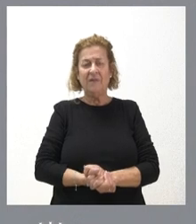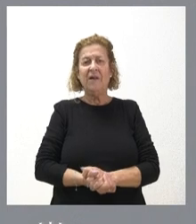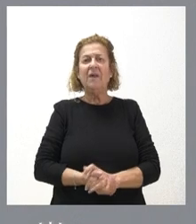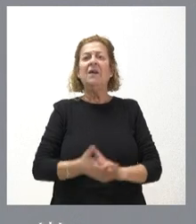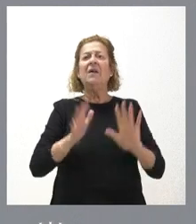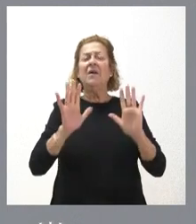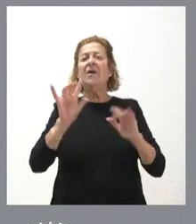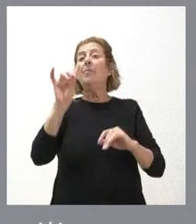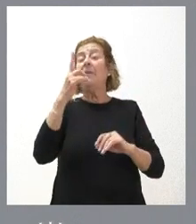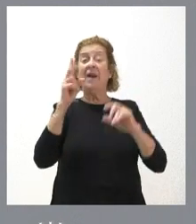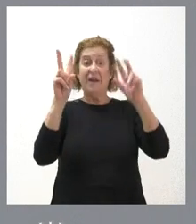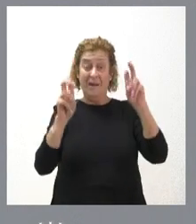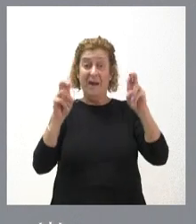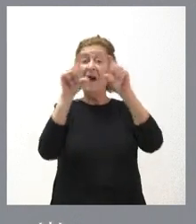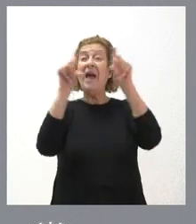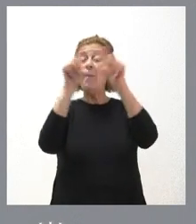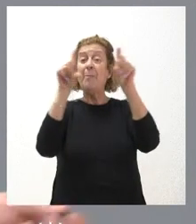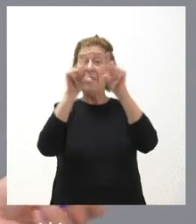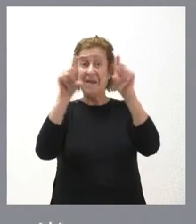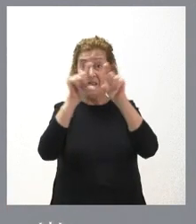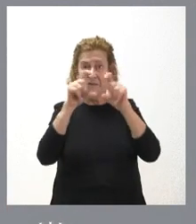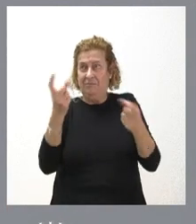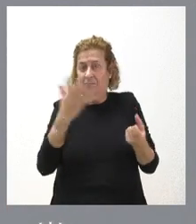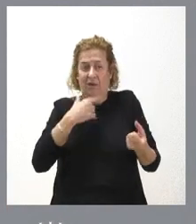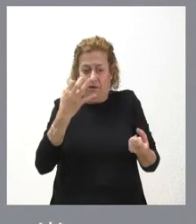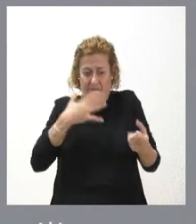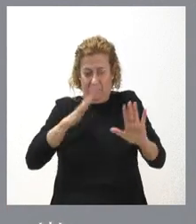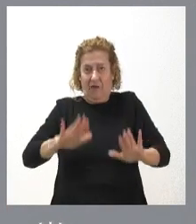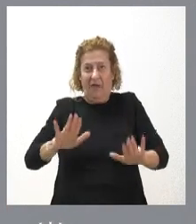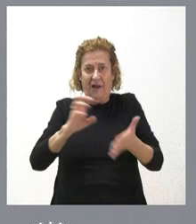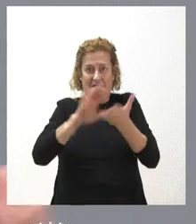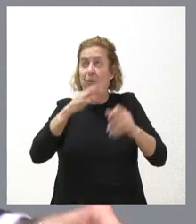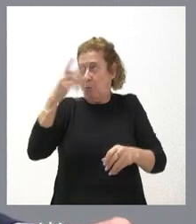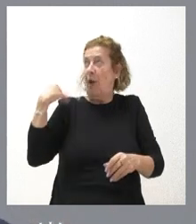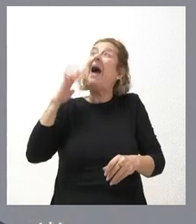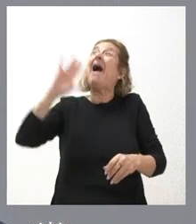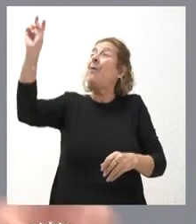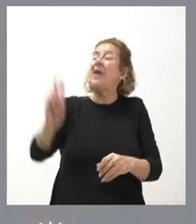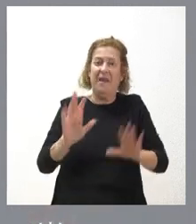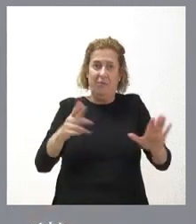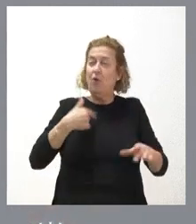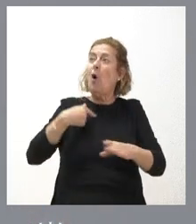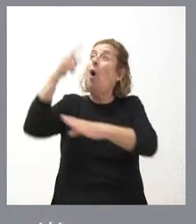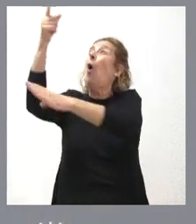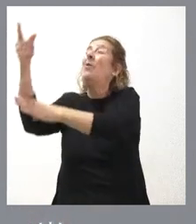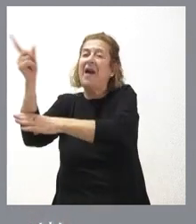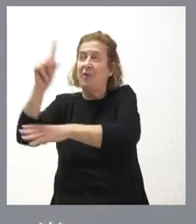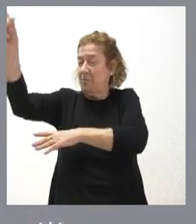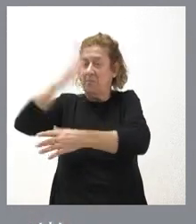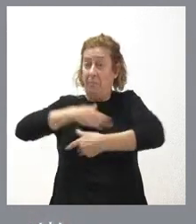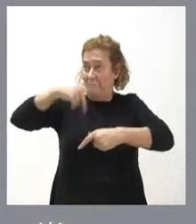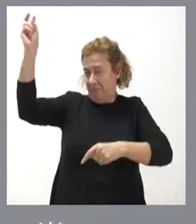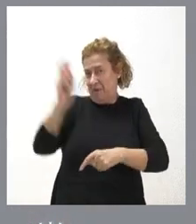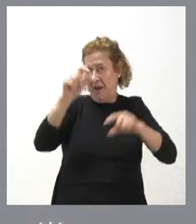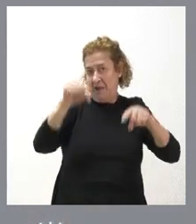Pues el primer asunto las empresas su deseo es quedarse en Castilla de León para eso vinieron aquí nadie les obligó a venir y quisieron venir a nuestra comunidad